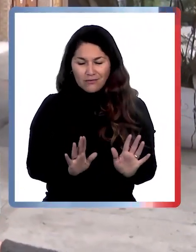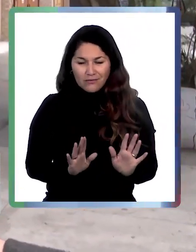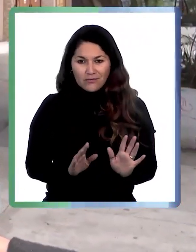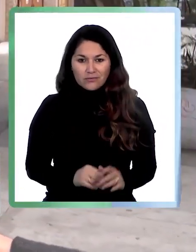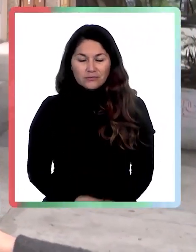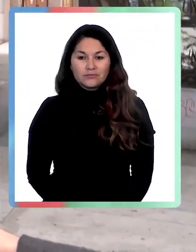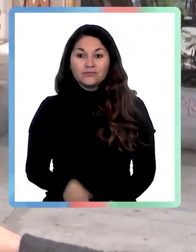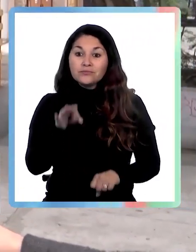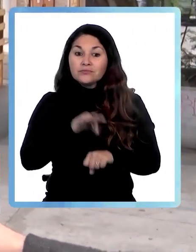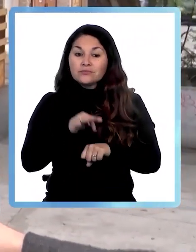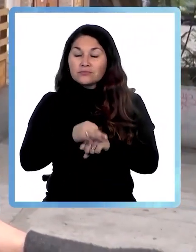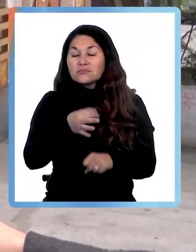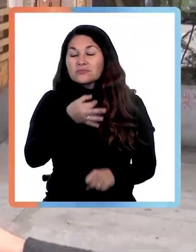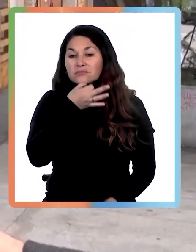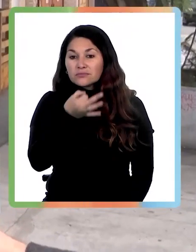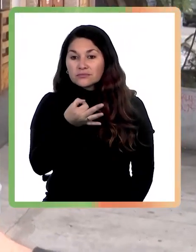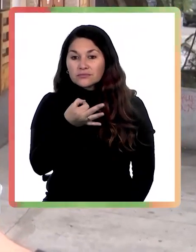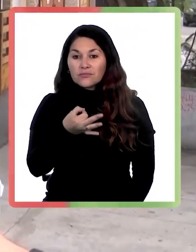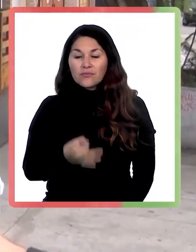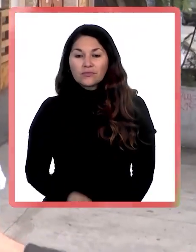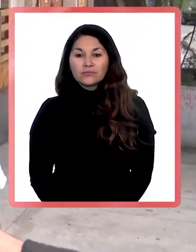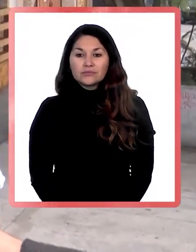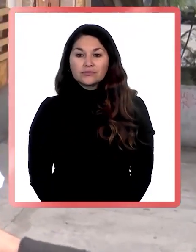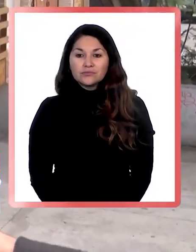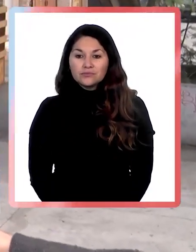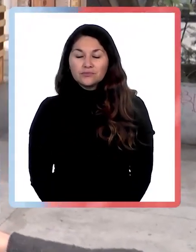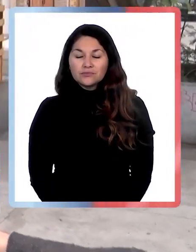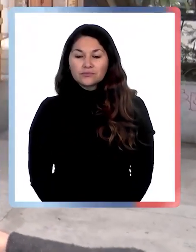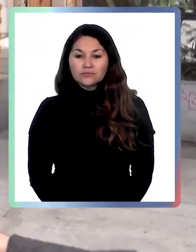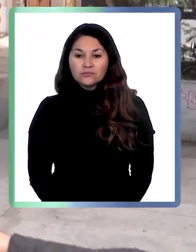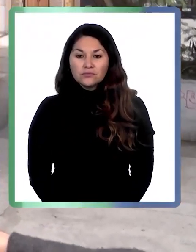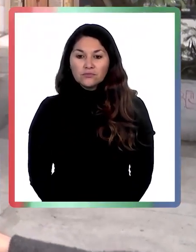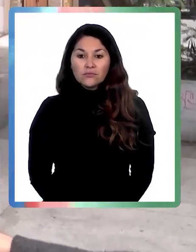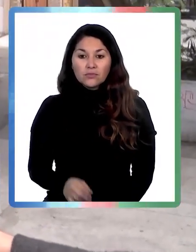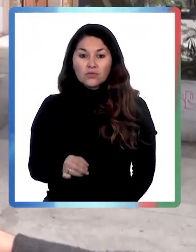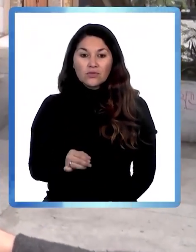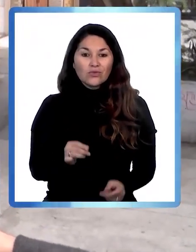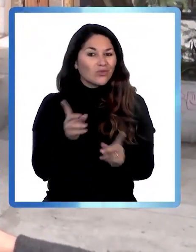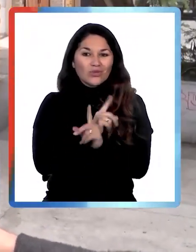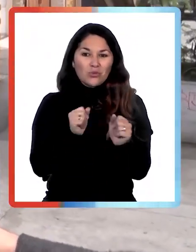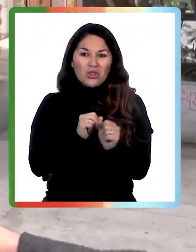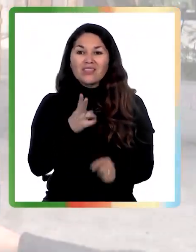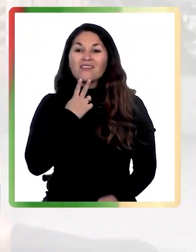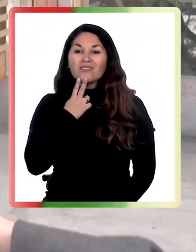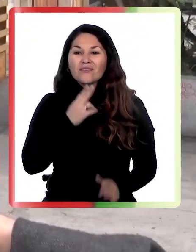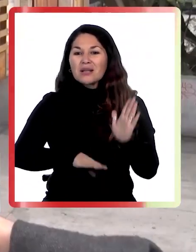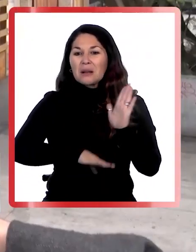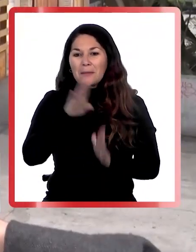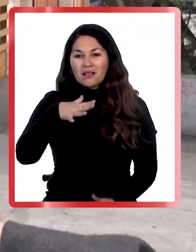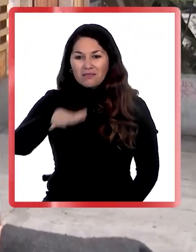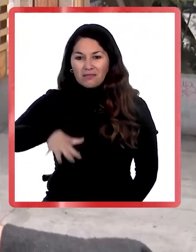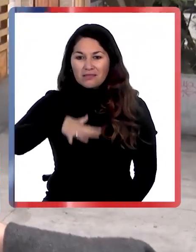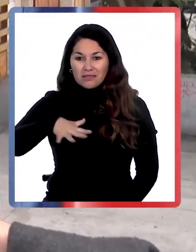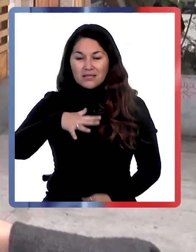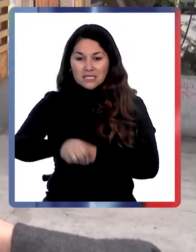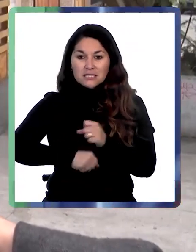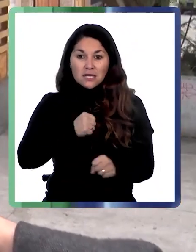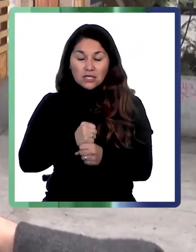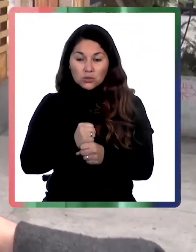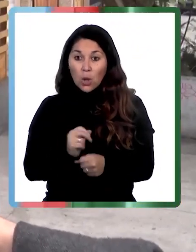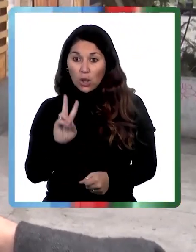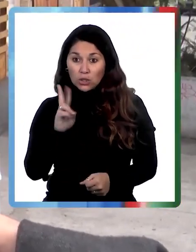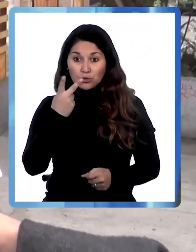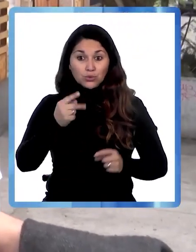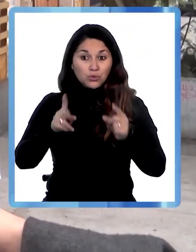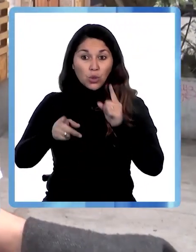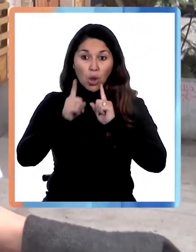el doctor nos dio un diagnóstico el cual nos dijo que Dante no iba a vivir más de 15 años obviamente yo no me quedé tranquilo